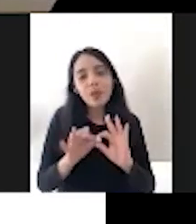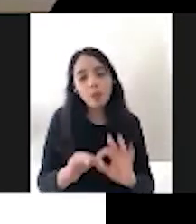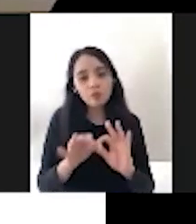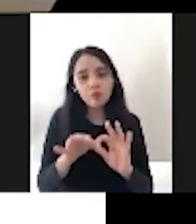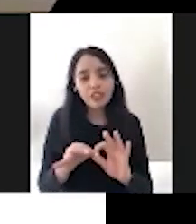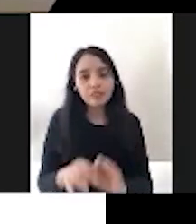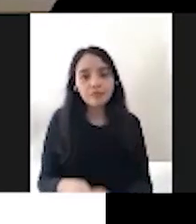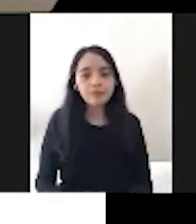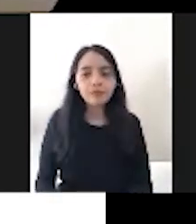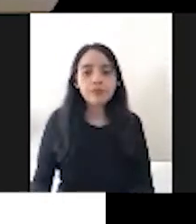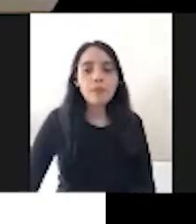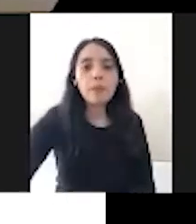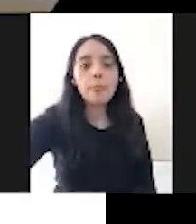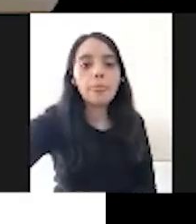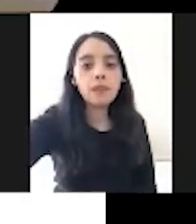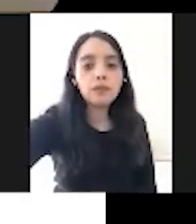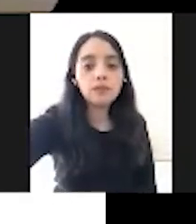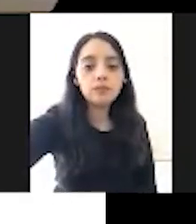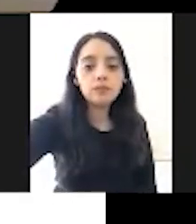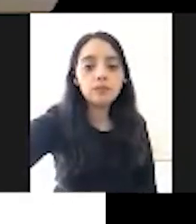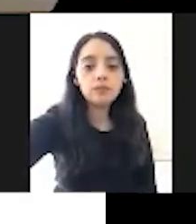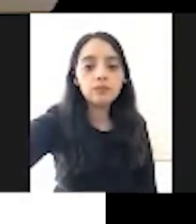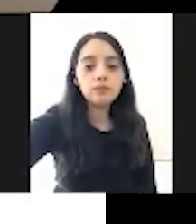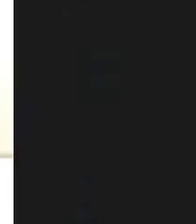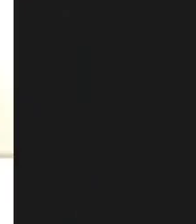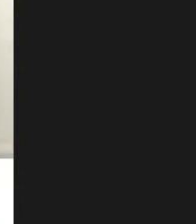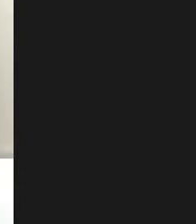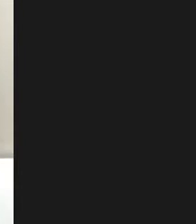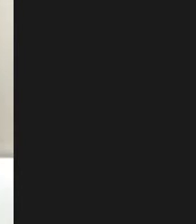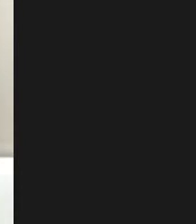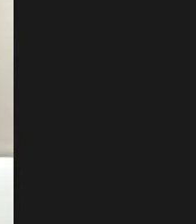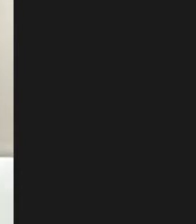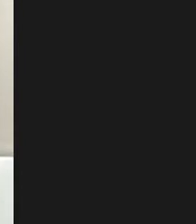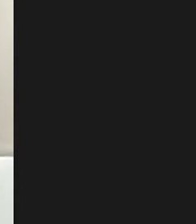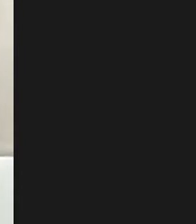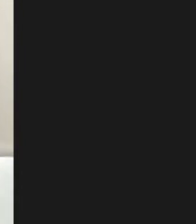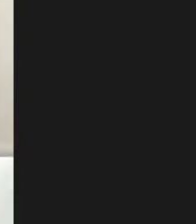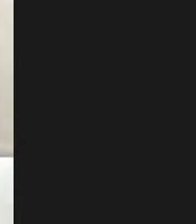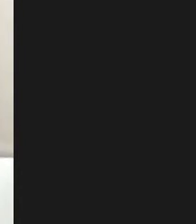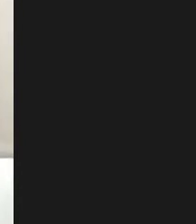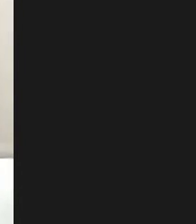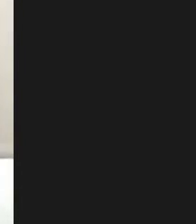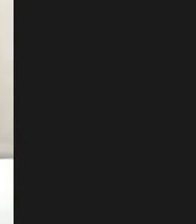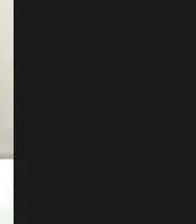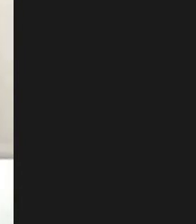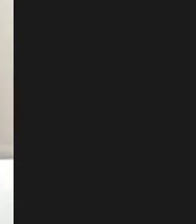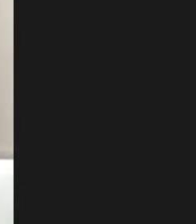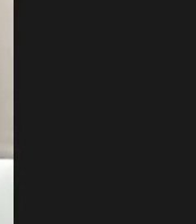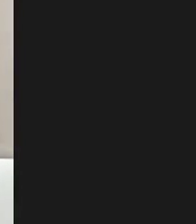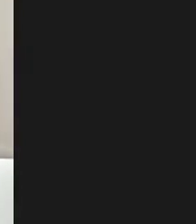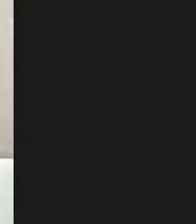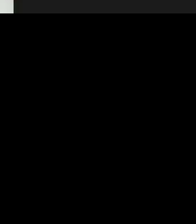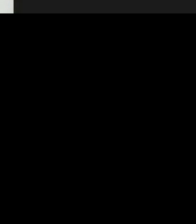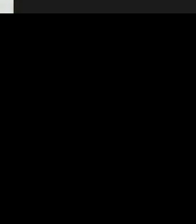Muchas gracias, Juan Pablo, muy interesante, por supuesto, la presentación, muy de acuerdo a